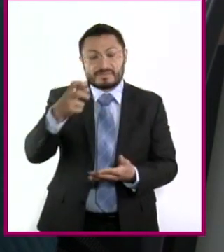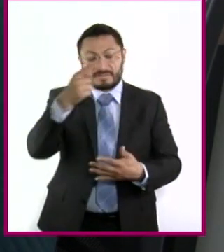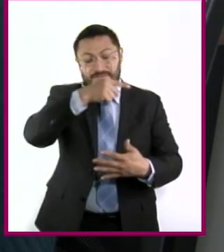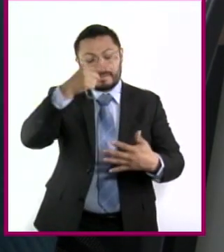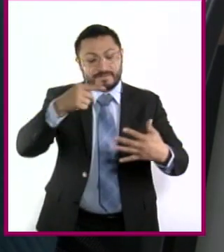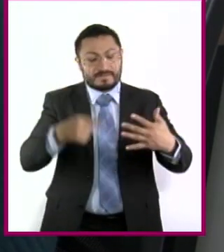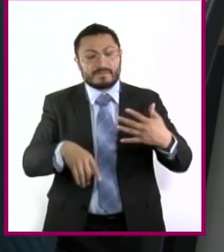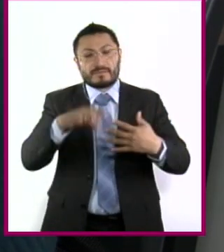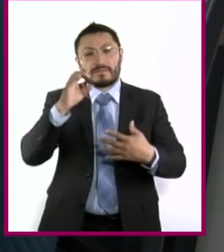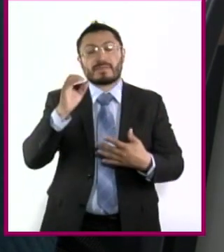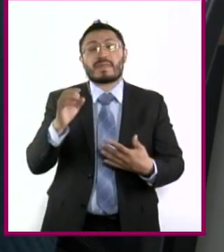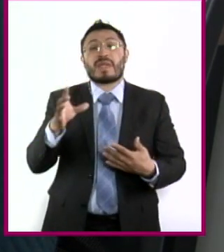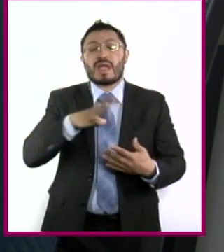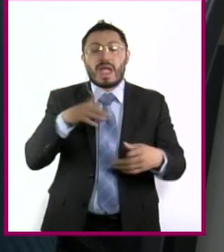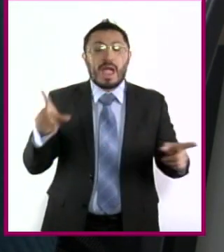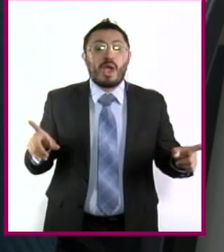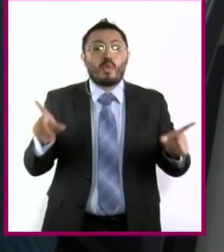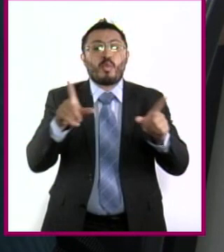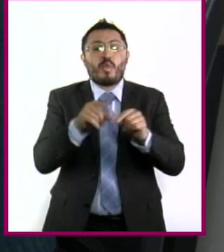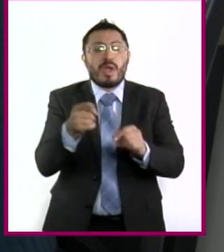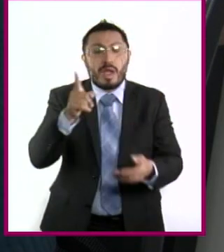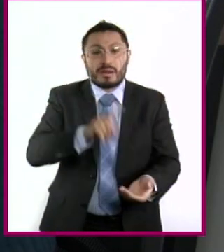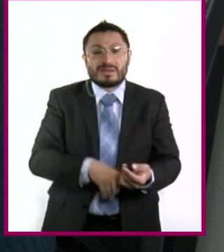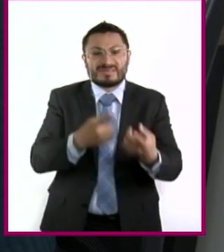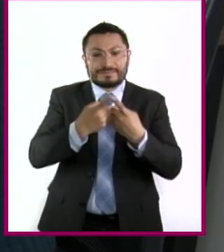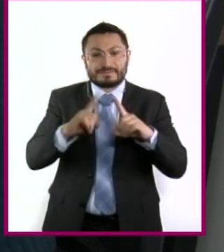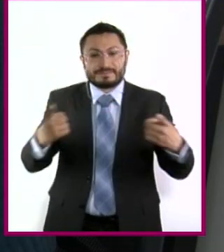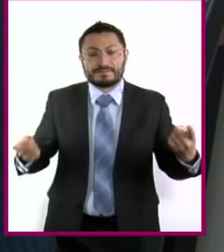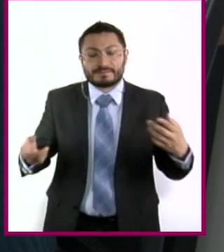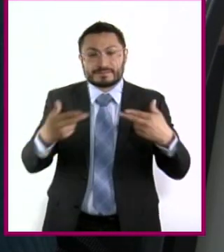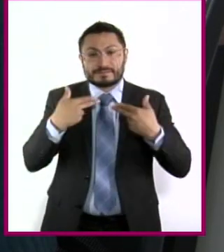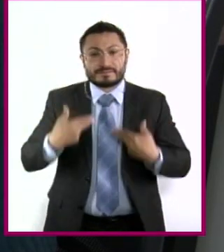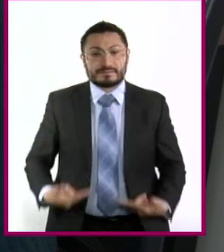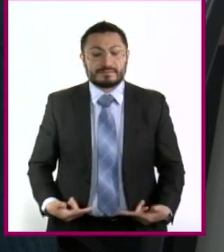son el resumen de lo que mide el Índice de Desarrollo Humano?